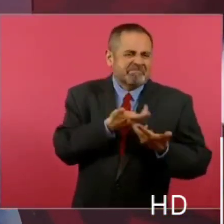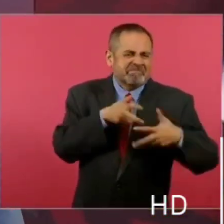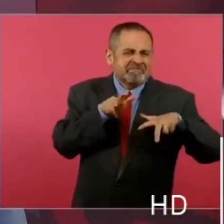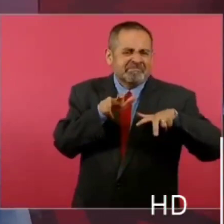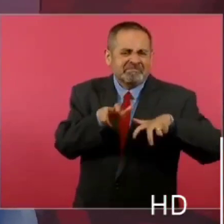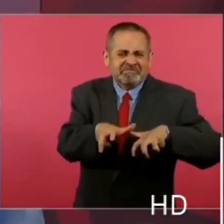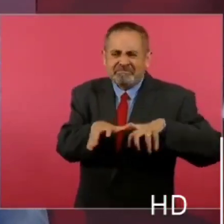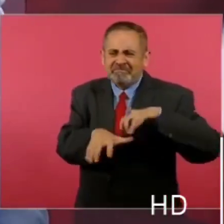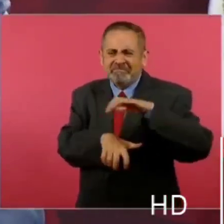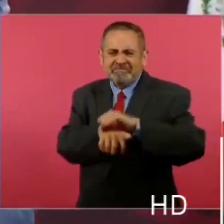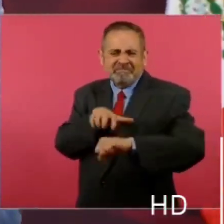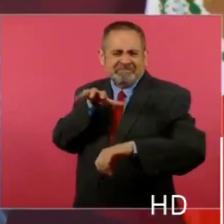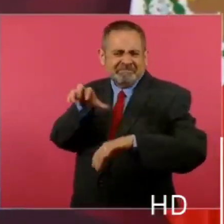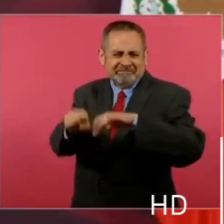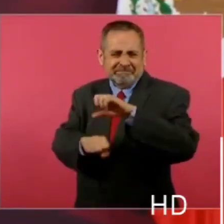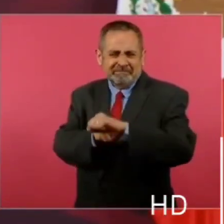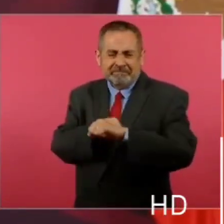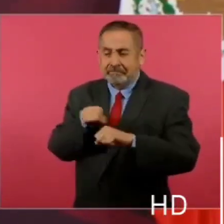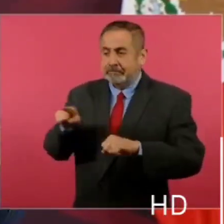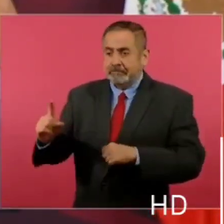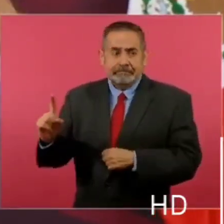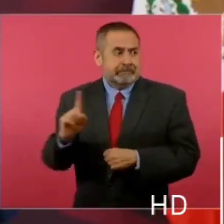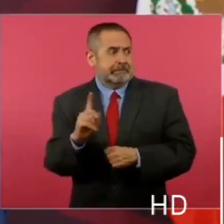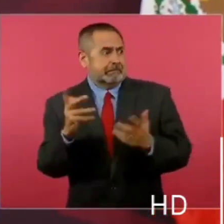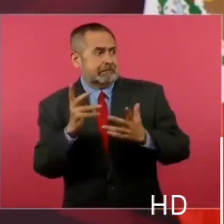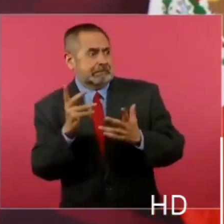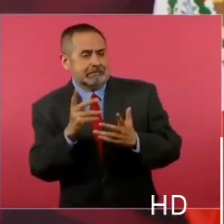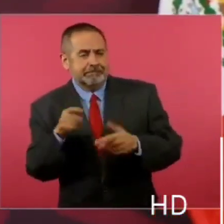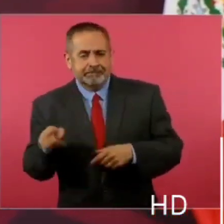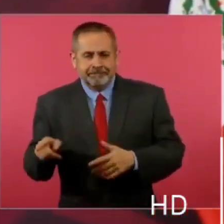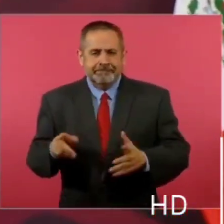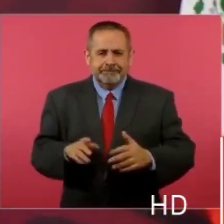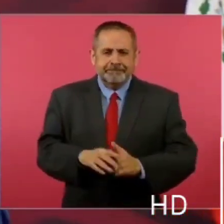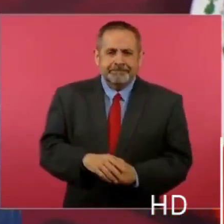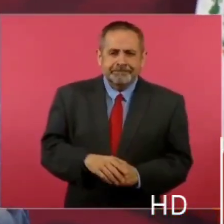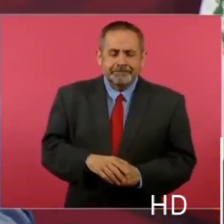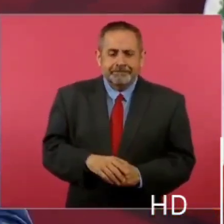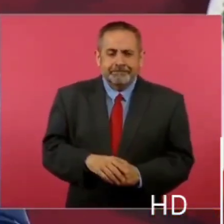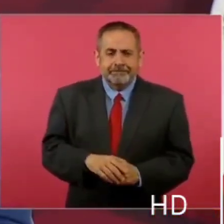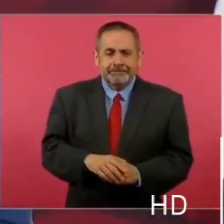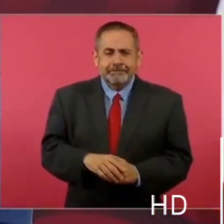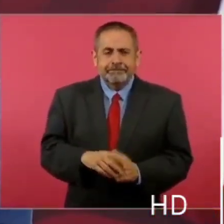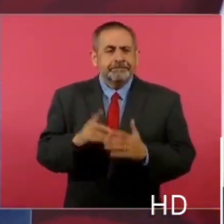En una ocasión enterraron